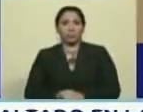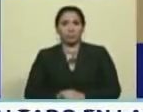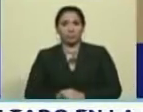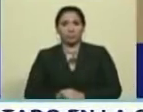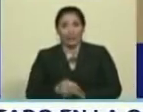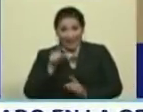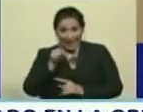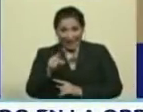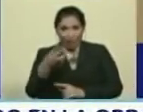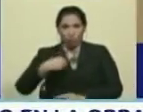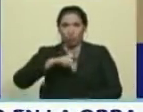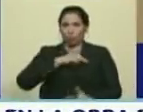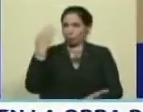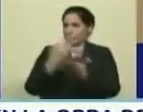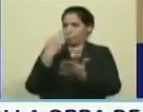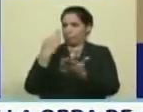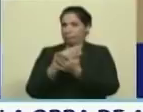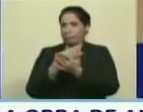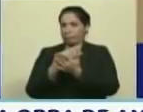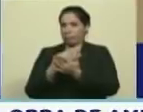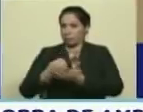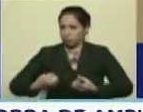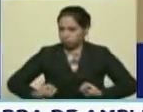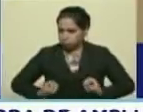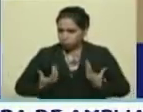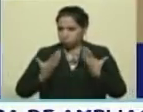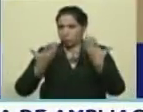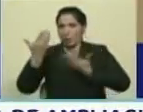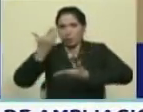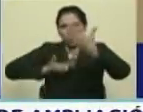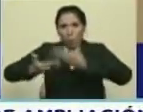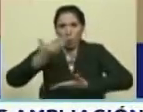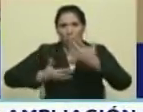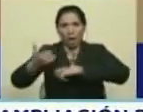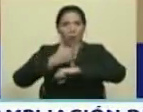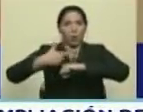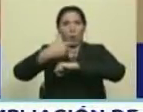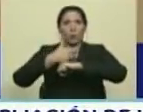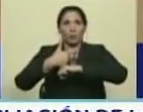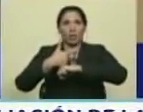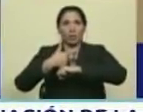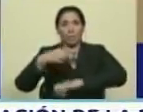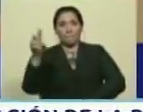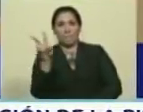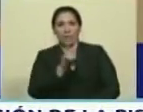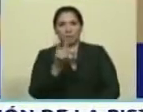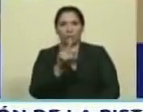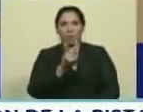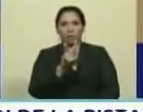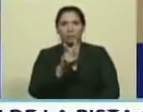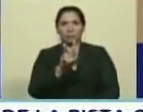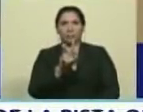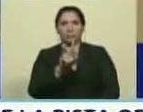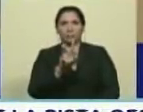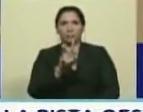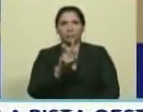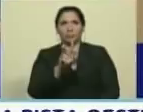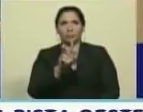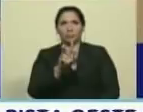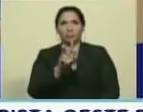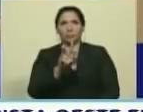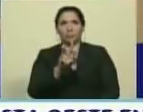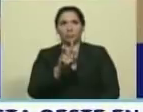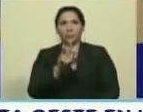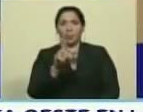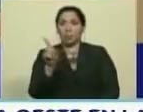Es por eso que siempre expresamos solidaridad con el gobierno y el pueblo de Venezuela, sin interferir en los